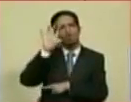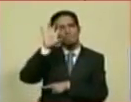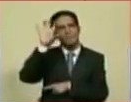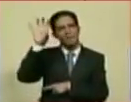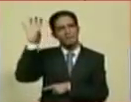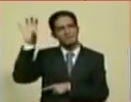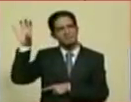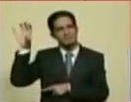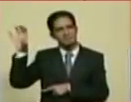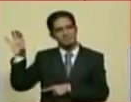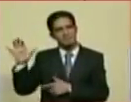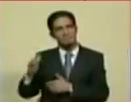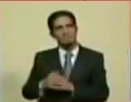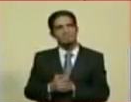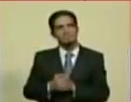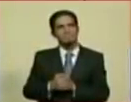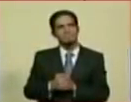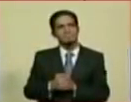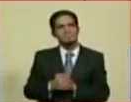países de Europa,